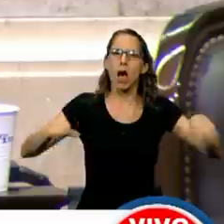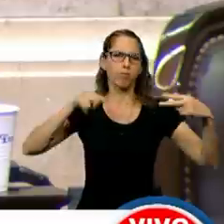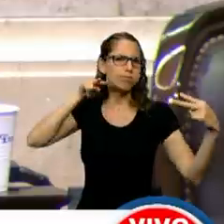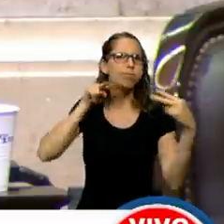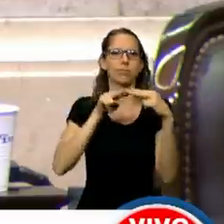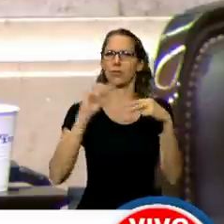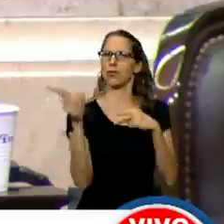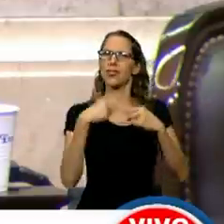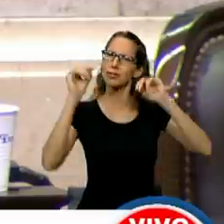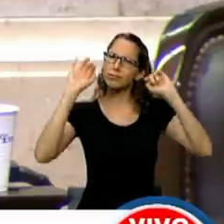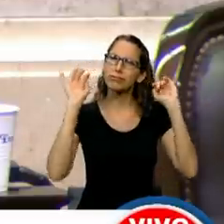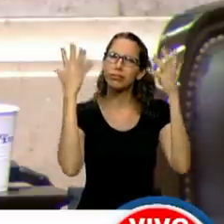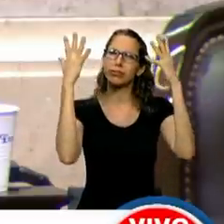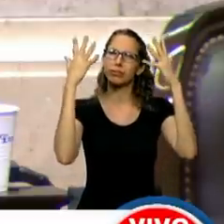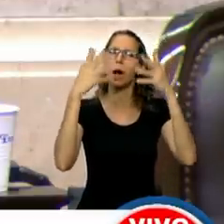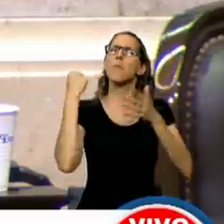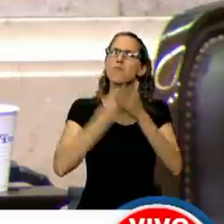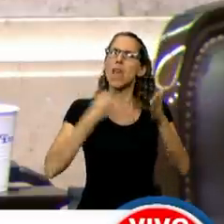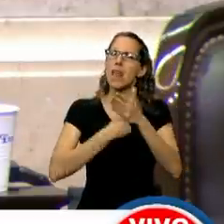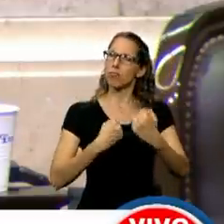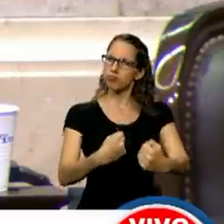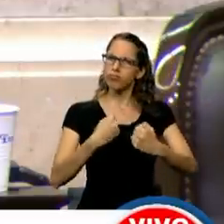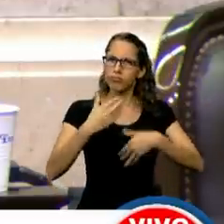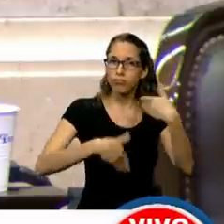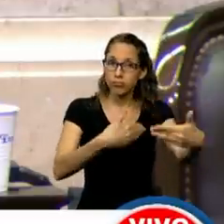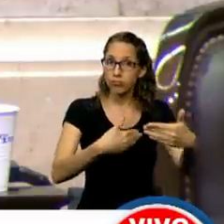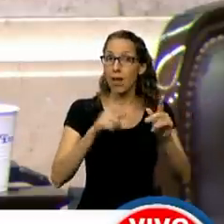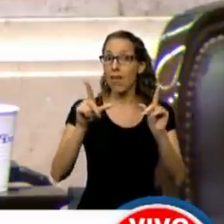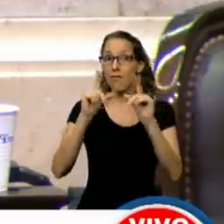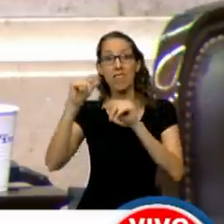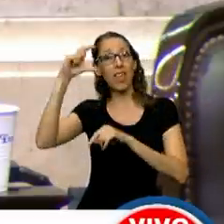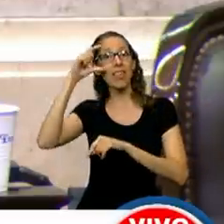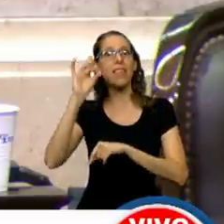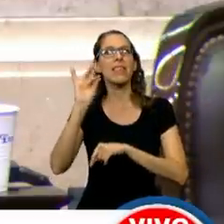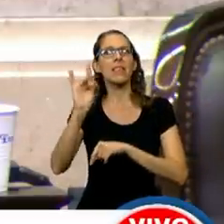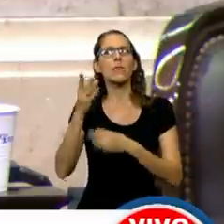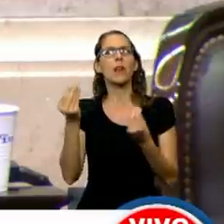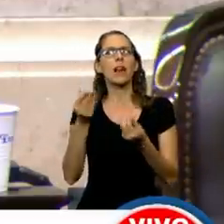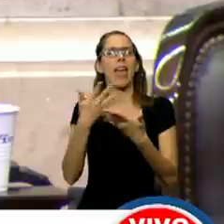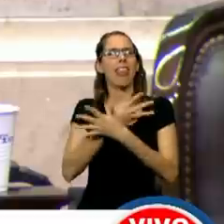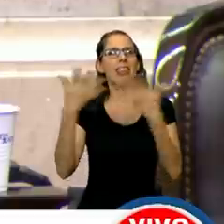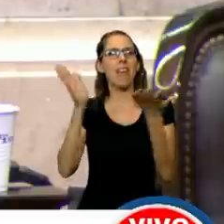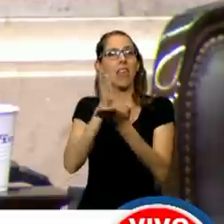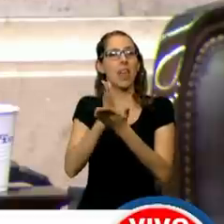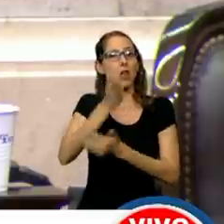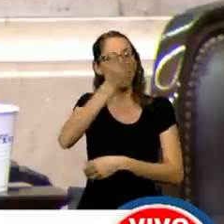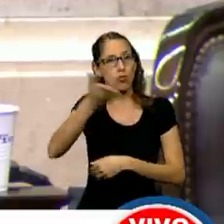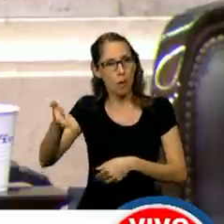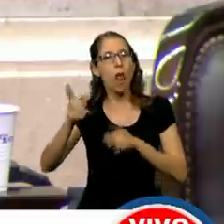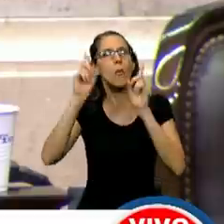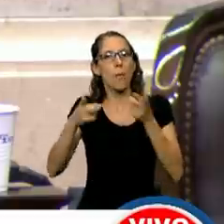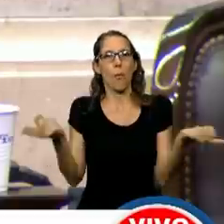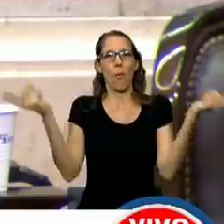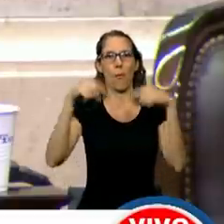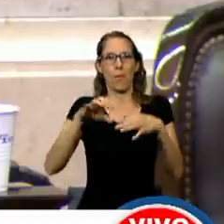de la militar y el 10 de diciembre festejamos el día de los derechos humanos y el día de la democracia y